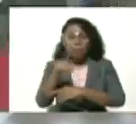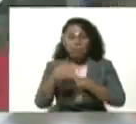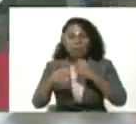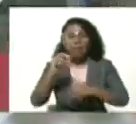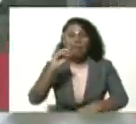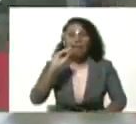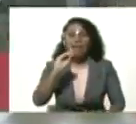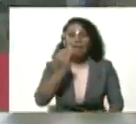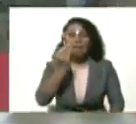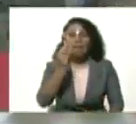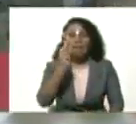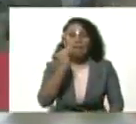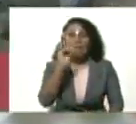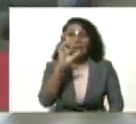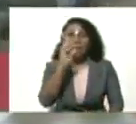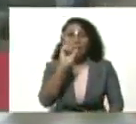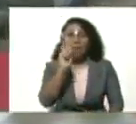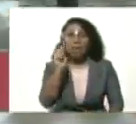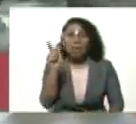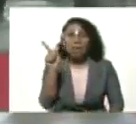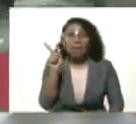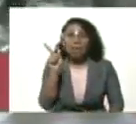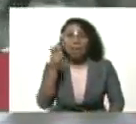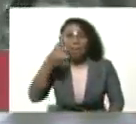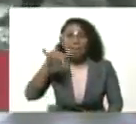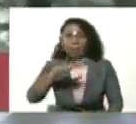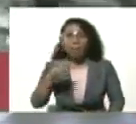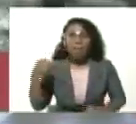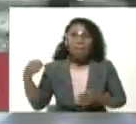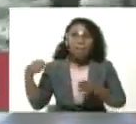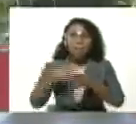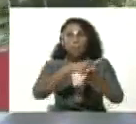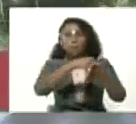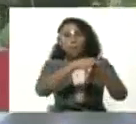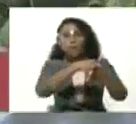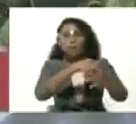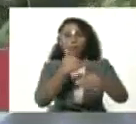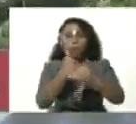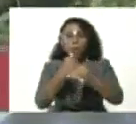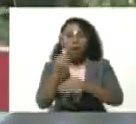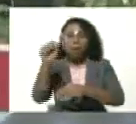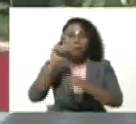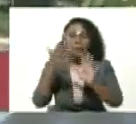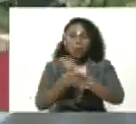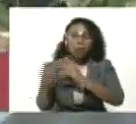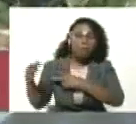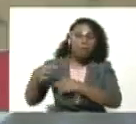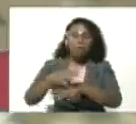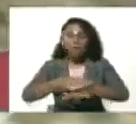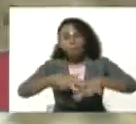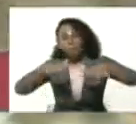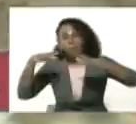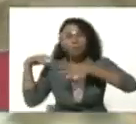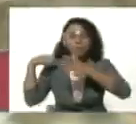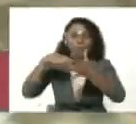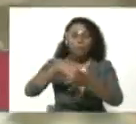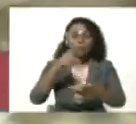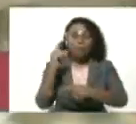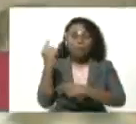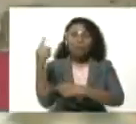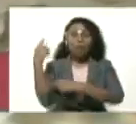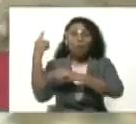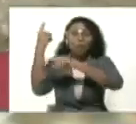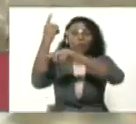Quirorá. Está una población que fue golpeada. Bueno, mañana vamos a hacer un apoyo aéreo de